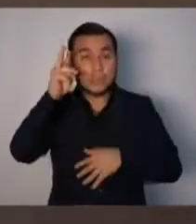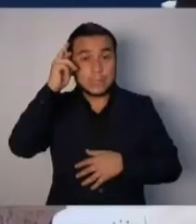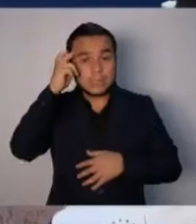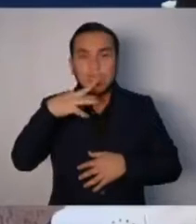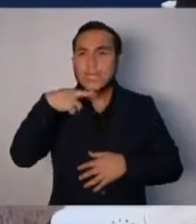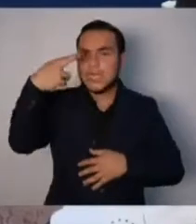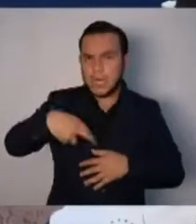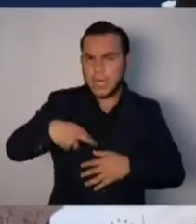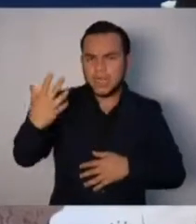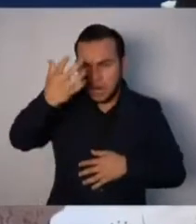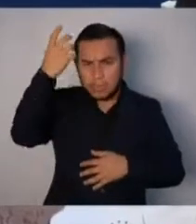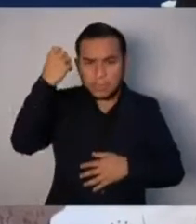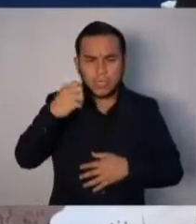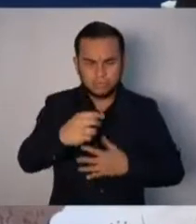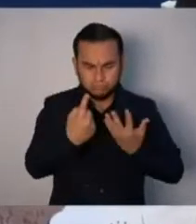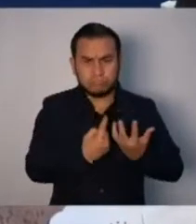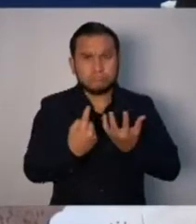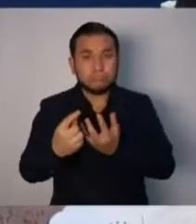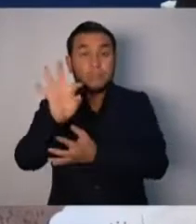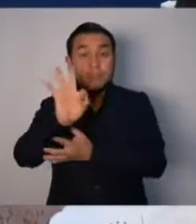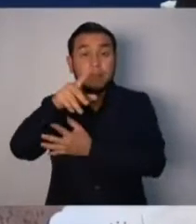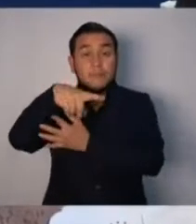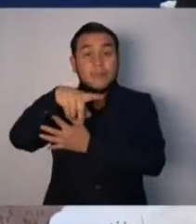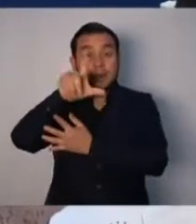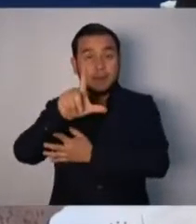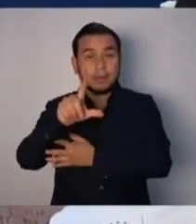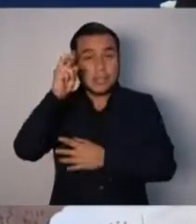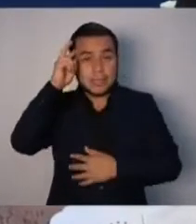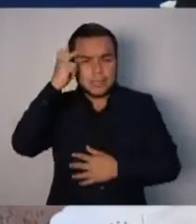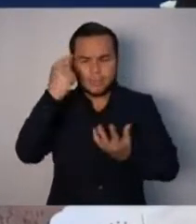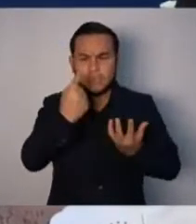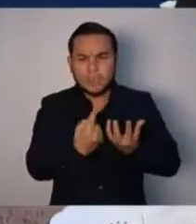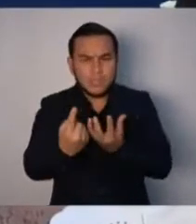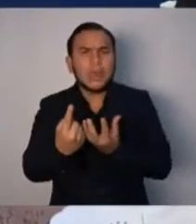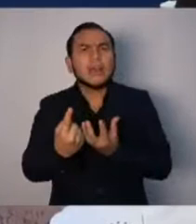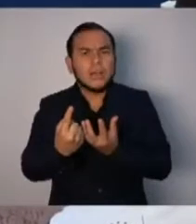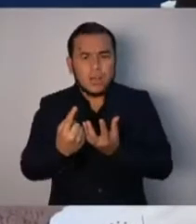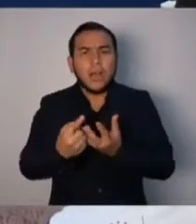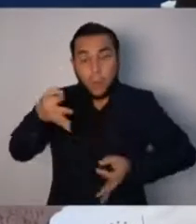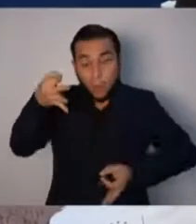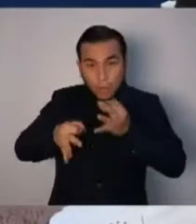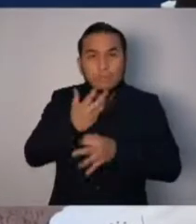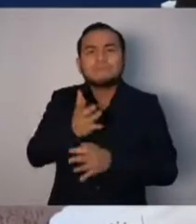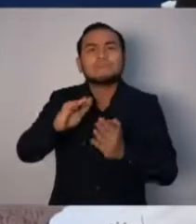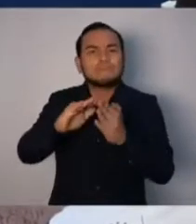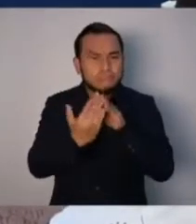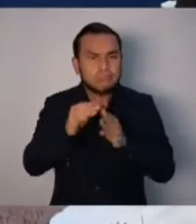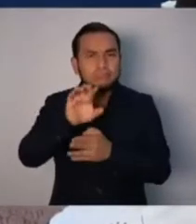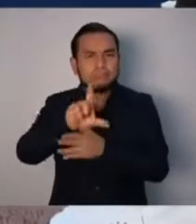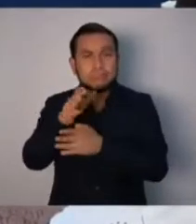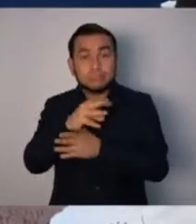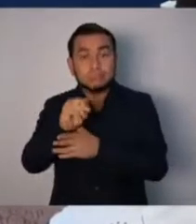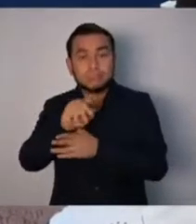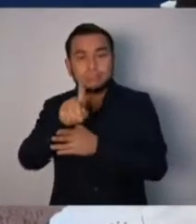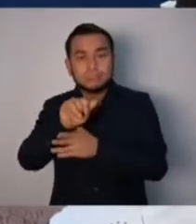un comandante guerrillero líder de la cpl él si va a traer justicia para el pueblo y entonces yo digo